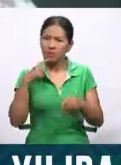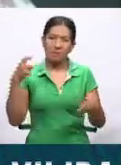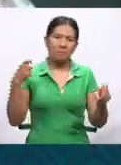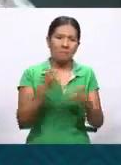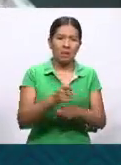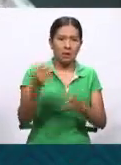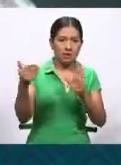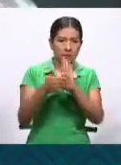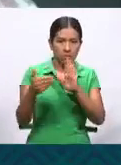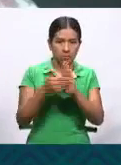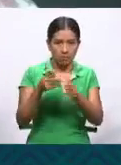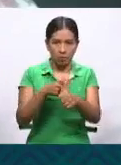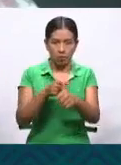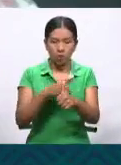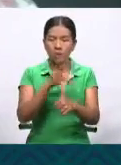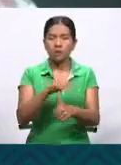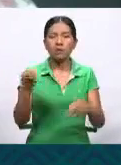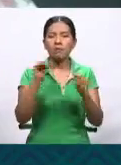causa